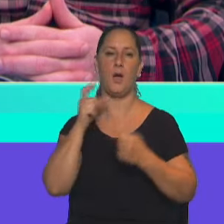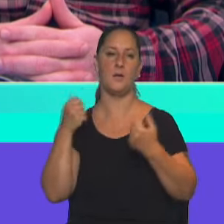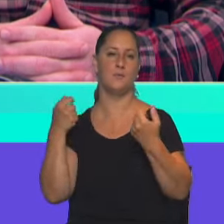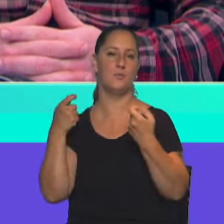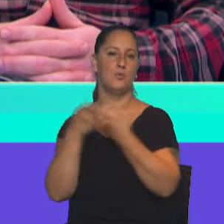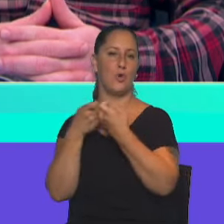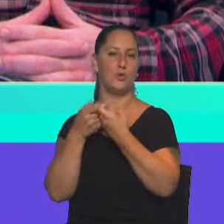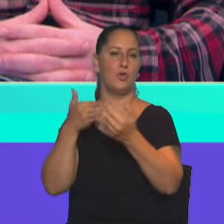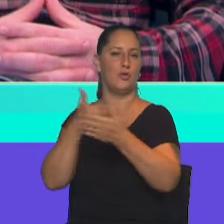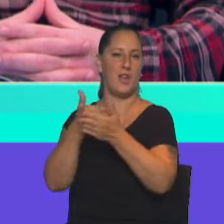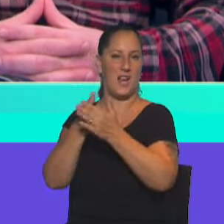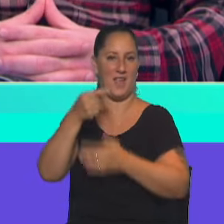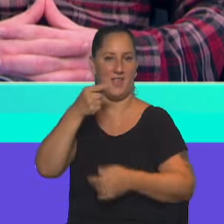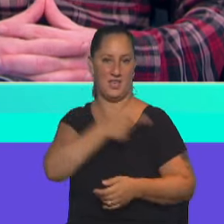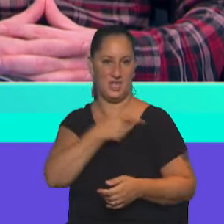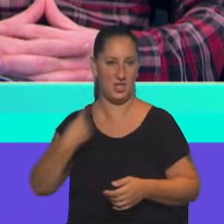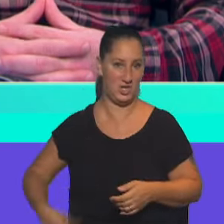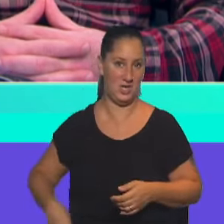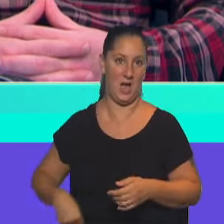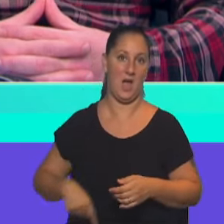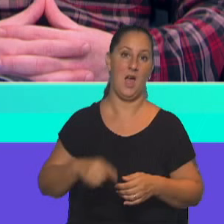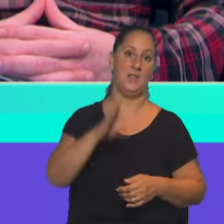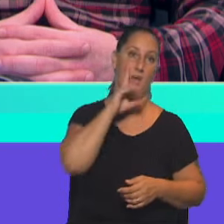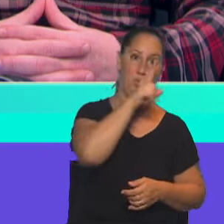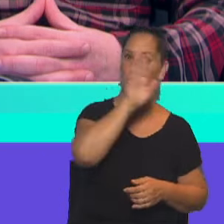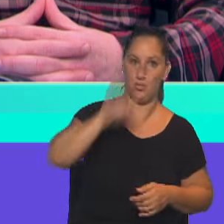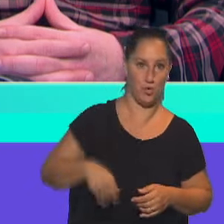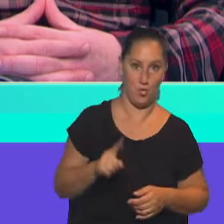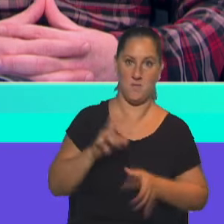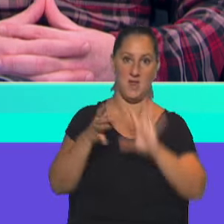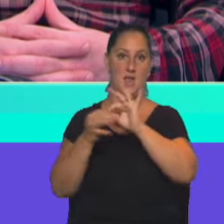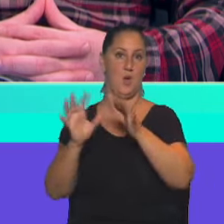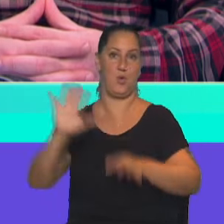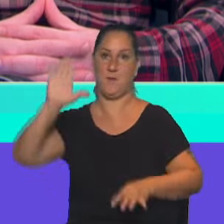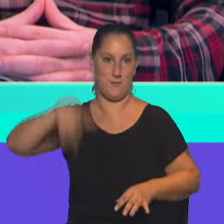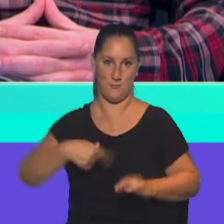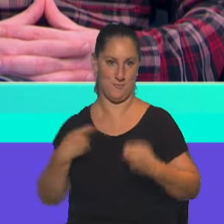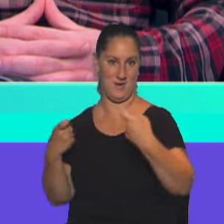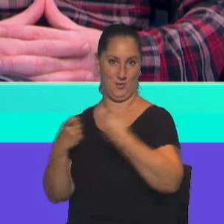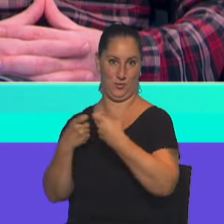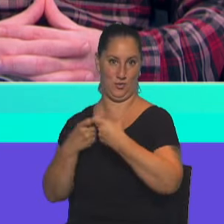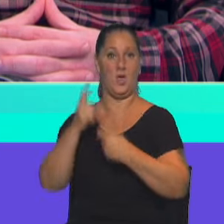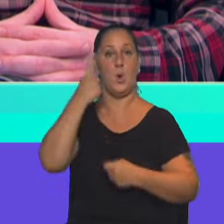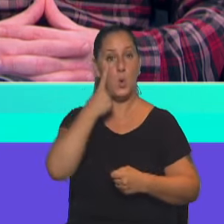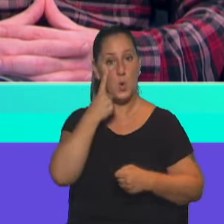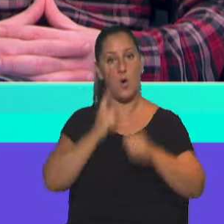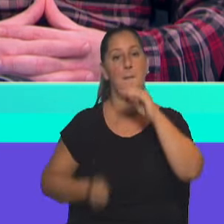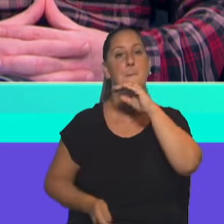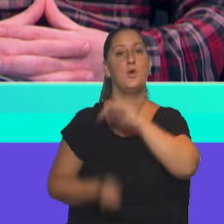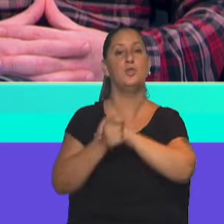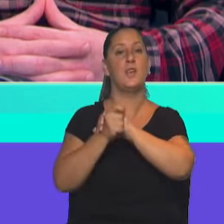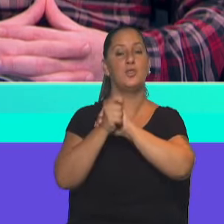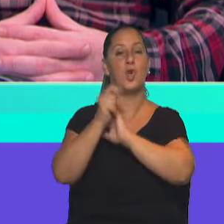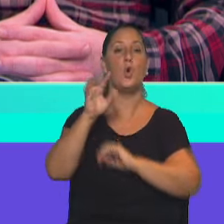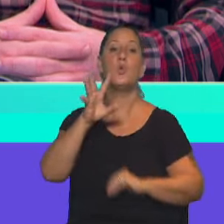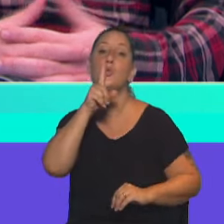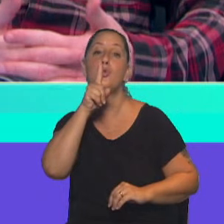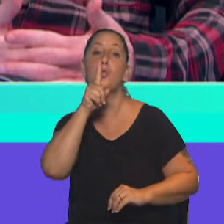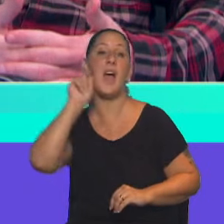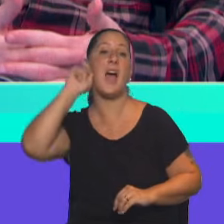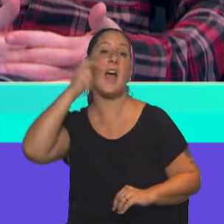ni a la unión europea y hay un factor muy importante que también hay que tener en cuenta que es la exportación rusa de gas a la unión europea esta